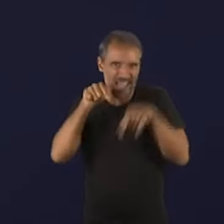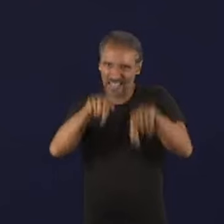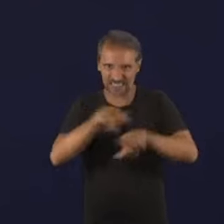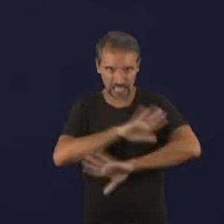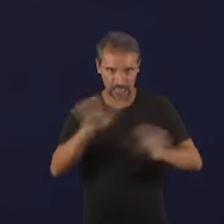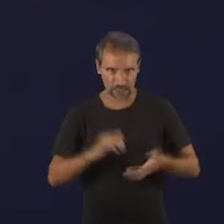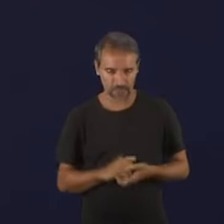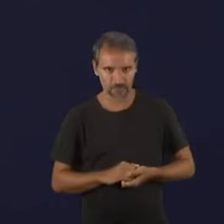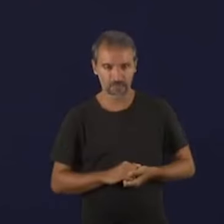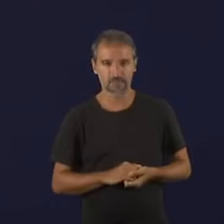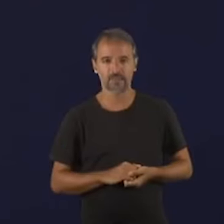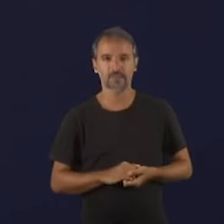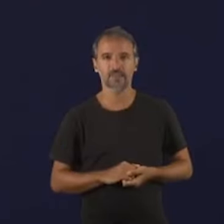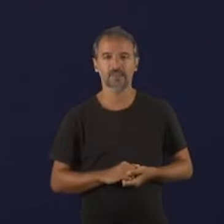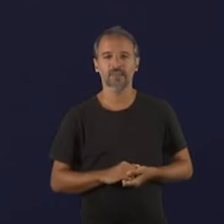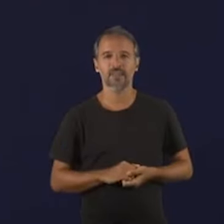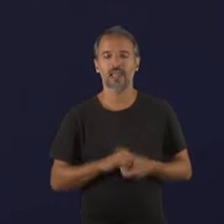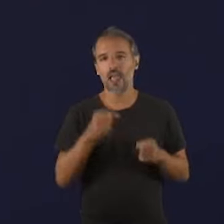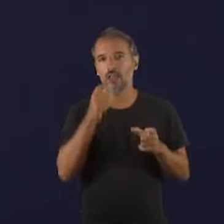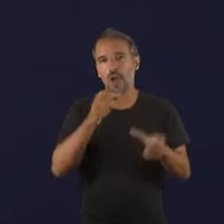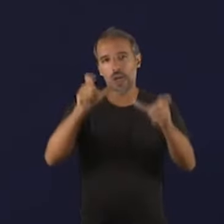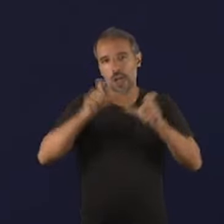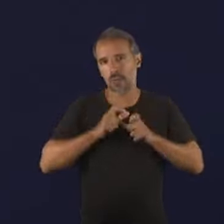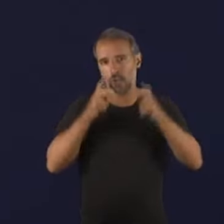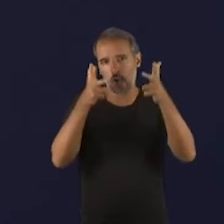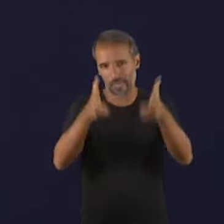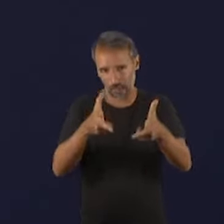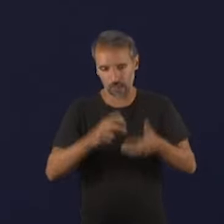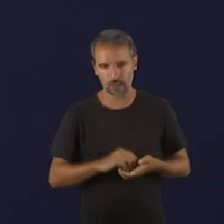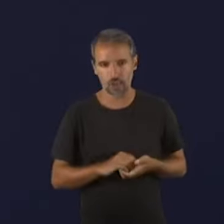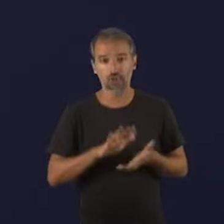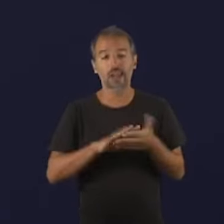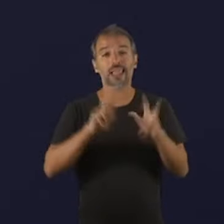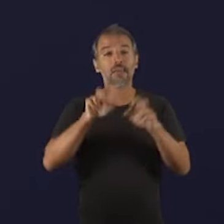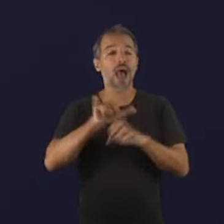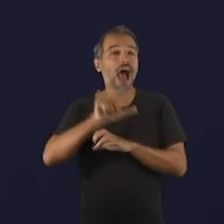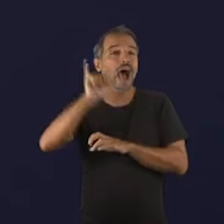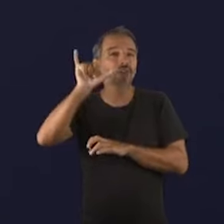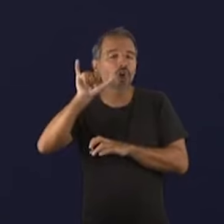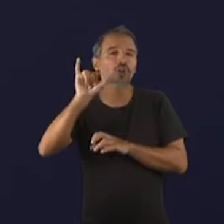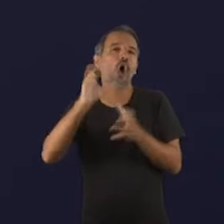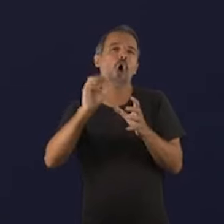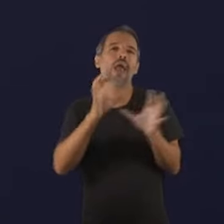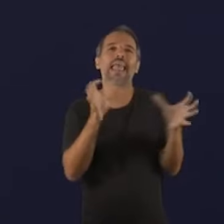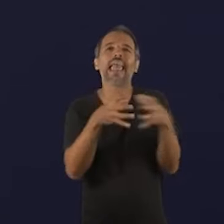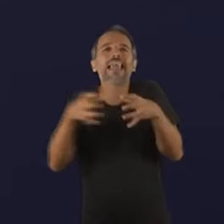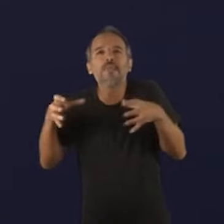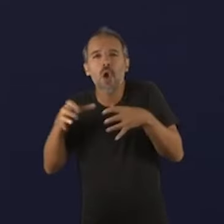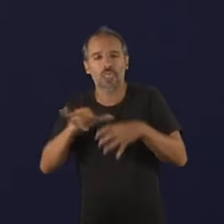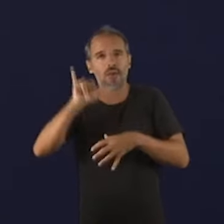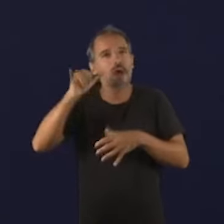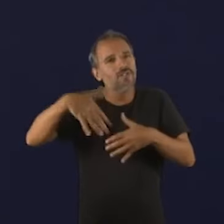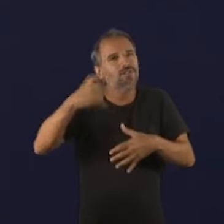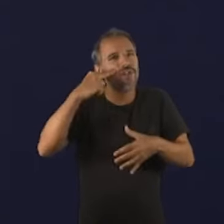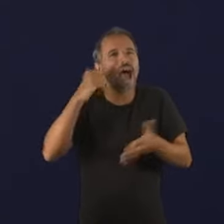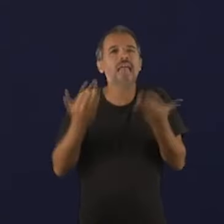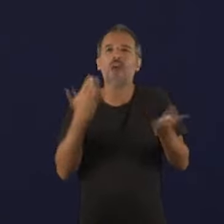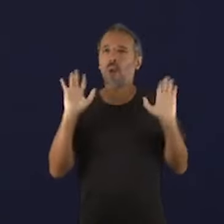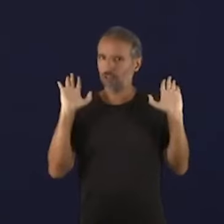eh eso debe responder un poco tu pregunta sobre el avión o sobre la flota de aviones todo está en evaluación